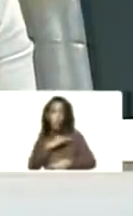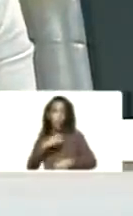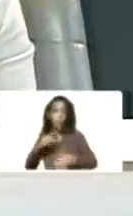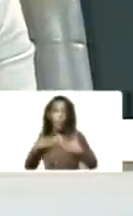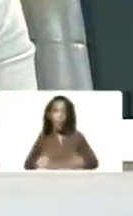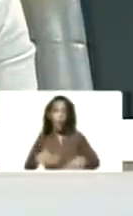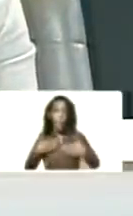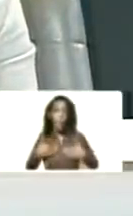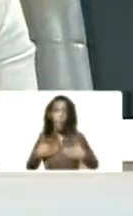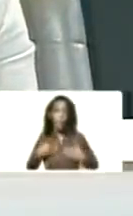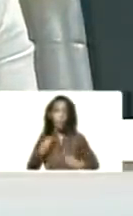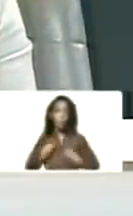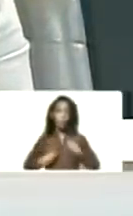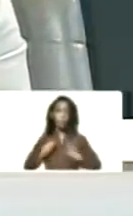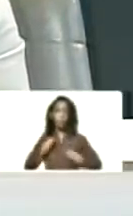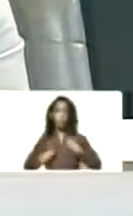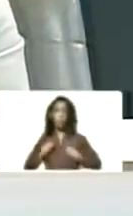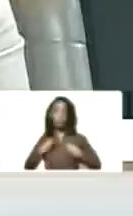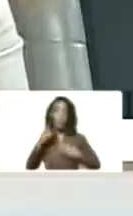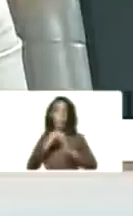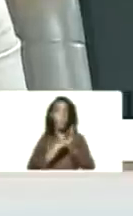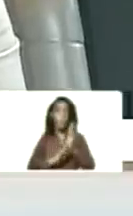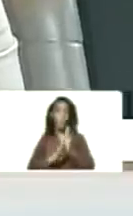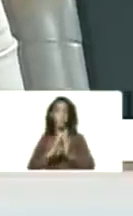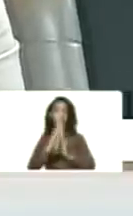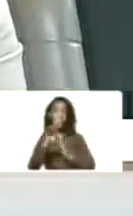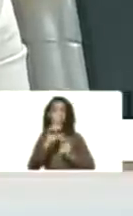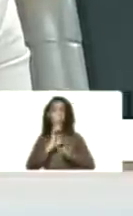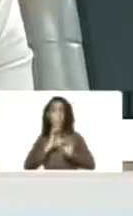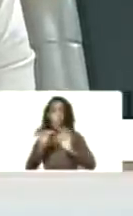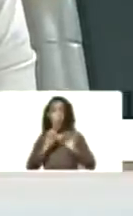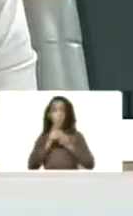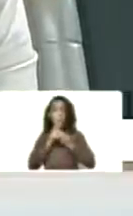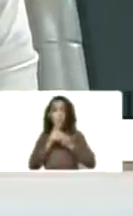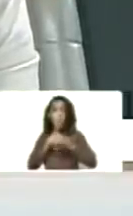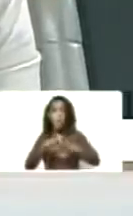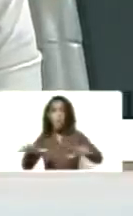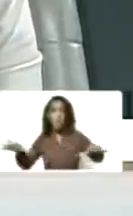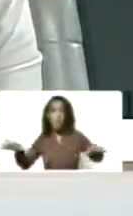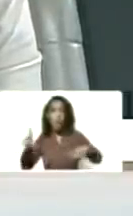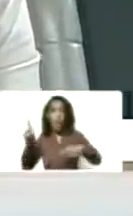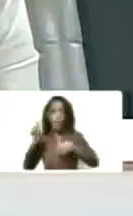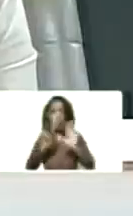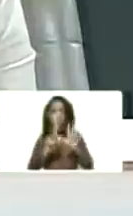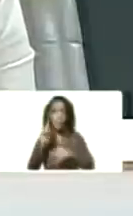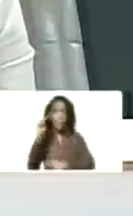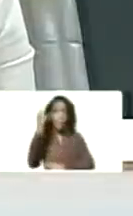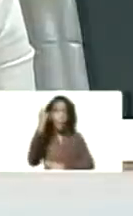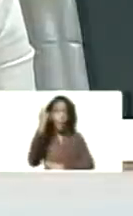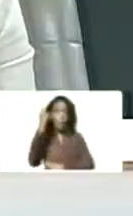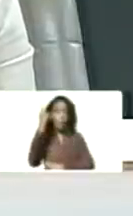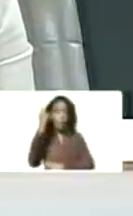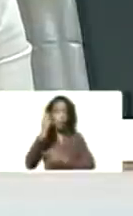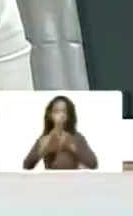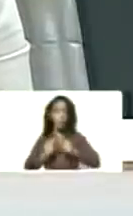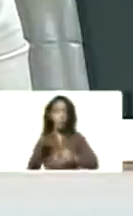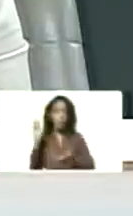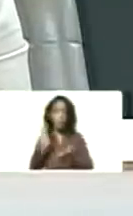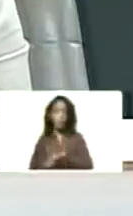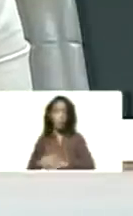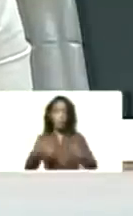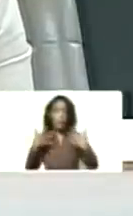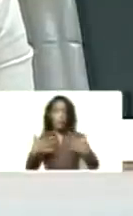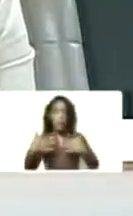La preocupación, por supuesto, es su alta tasa de contagio y de dispersión. Estos 7 primeros casos nos ponen entonces en